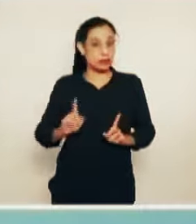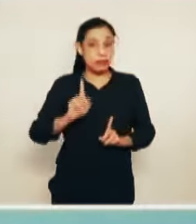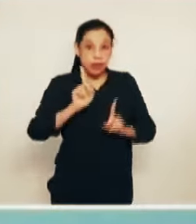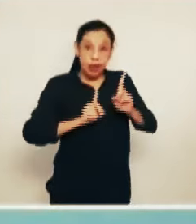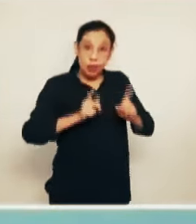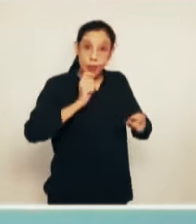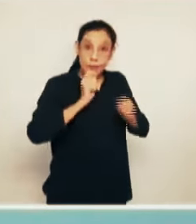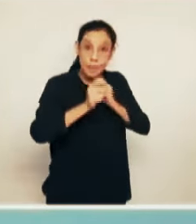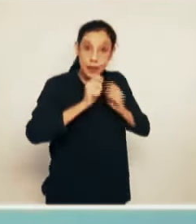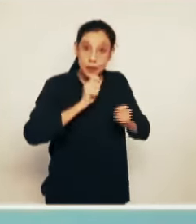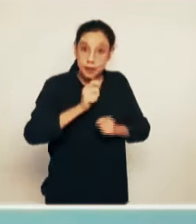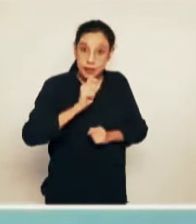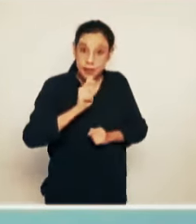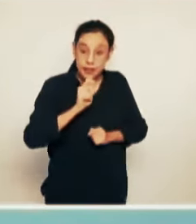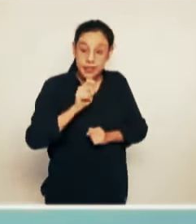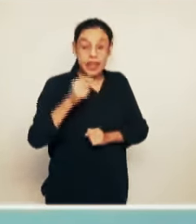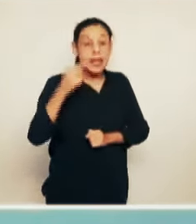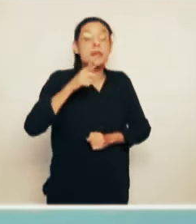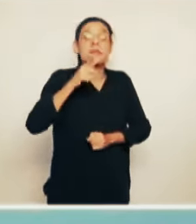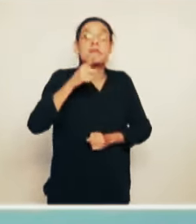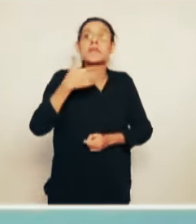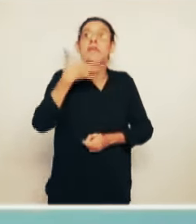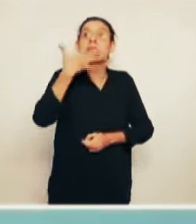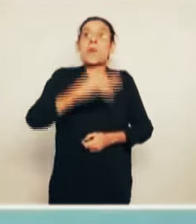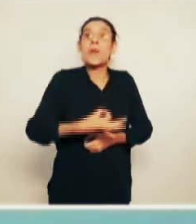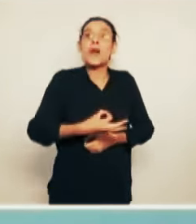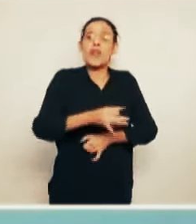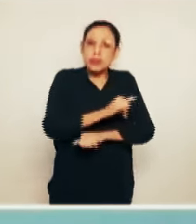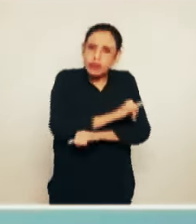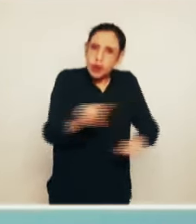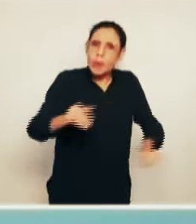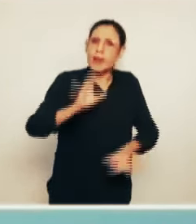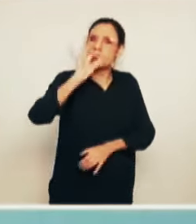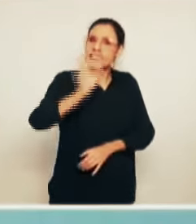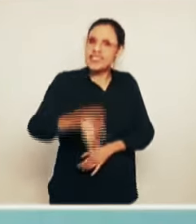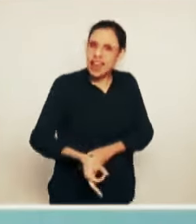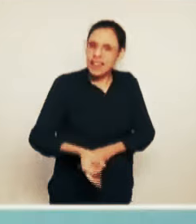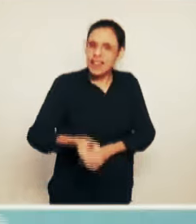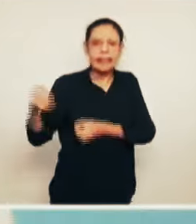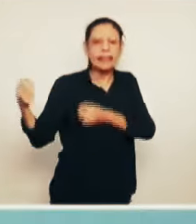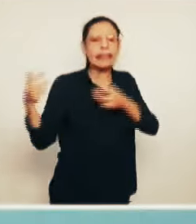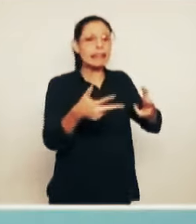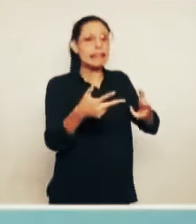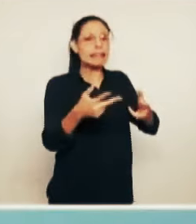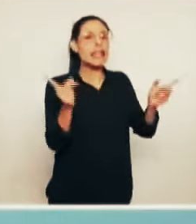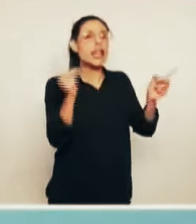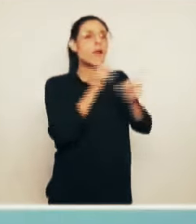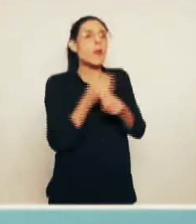periodistas que se supondría bien informados, que el problema fueron los subsidios, y los compañeros